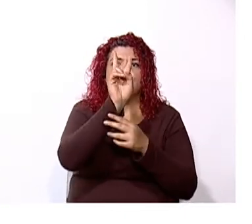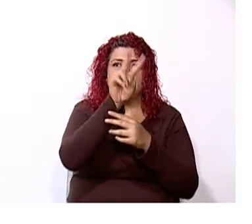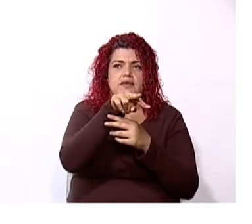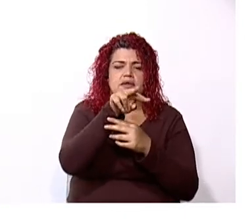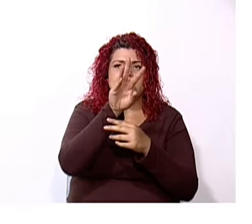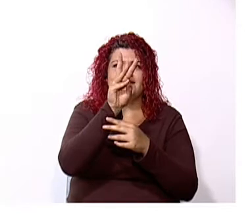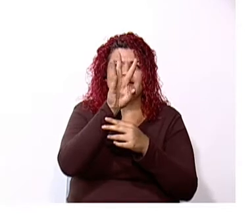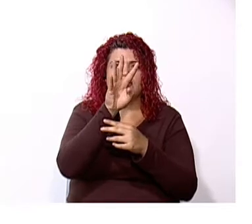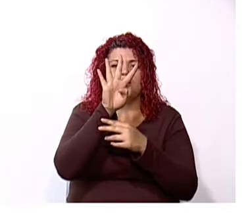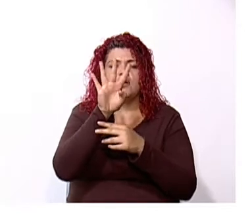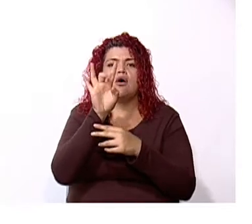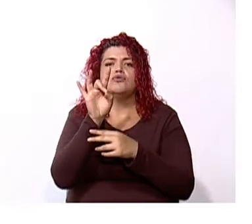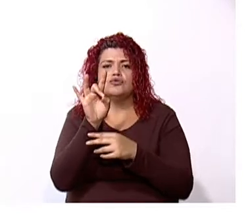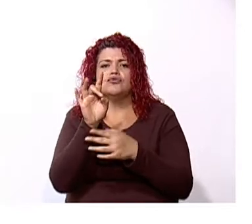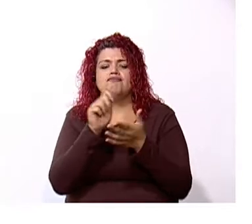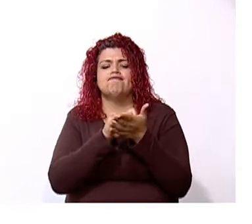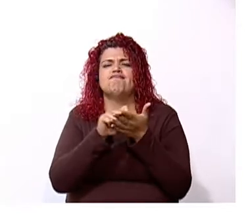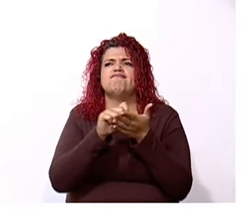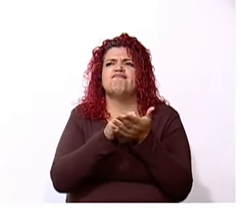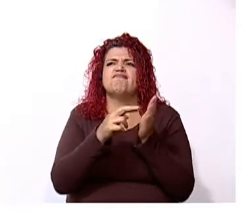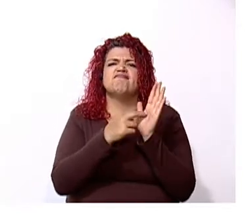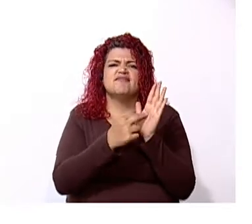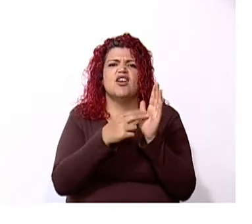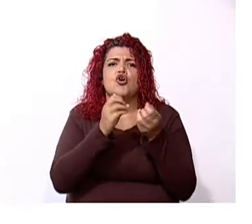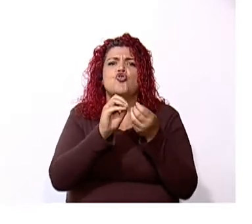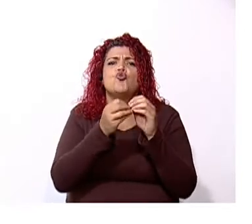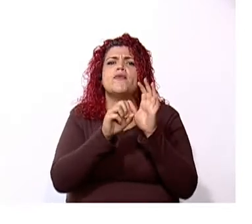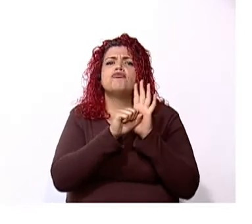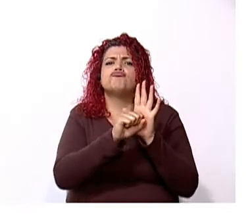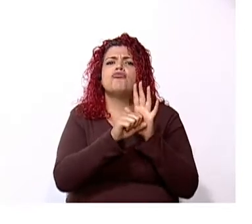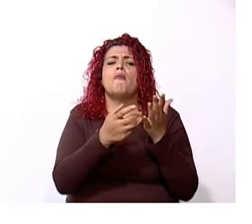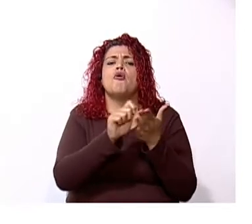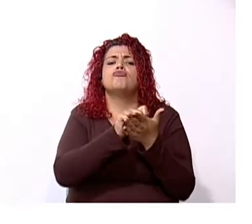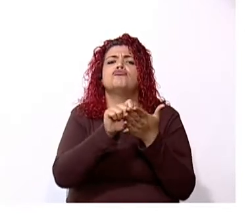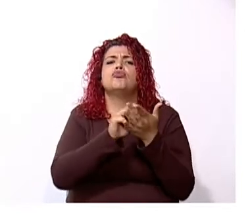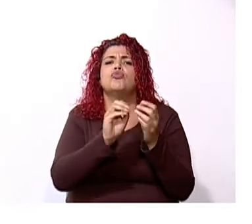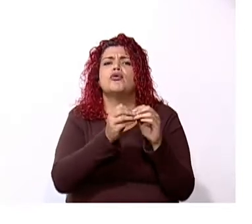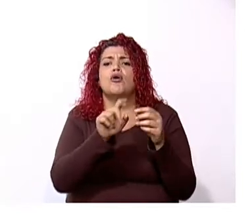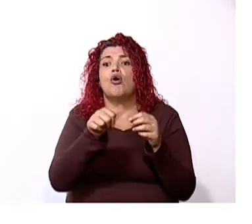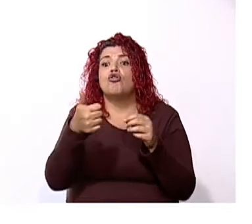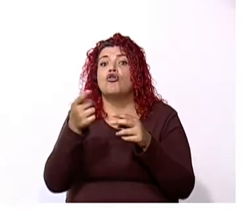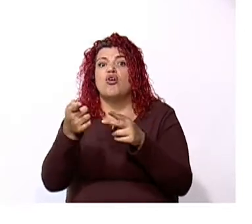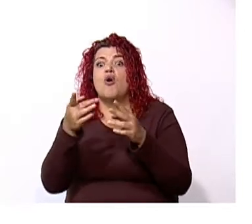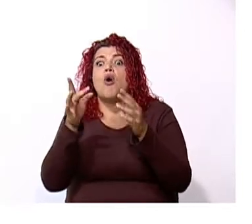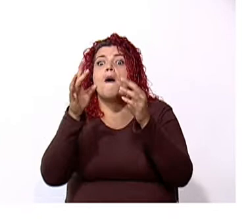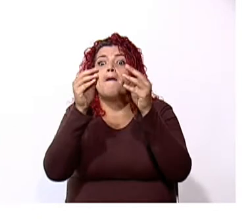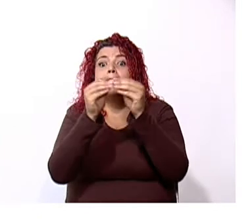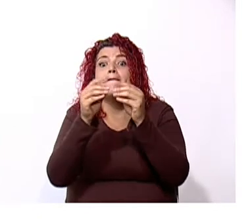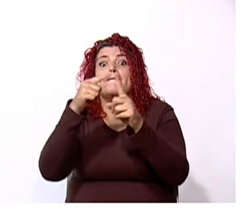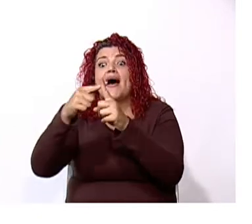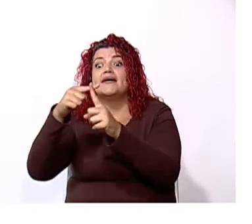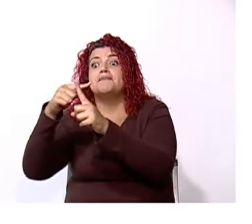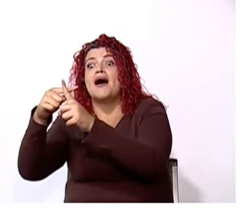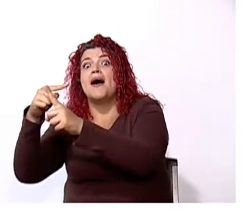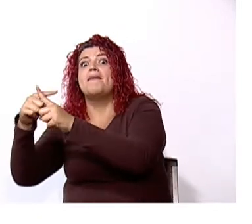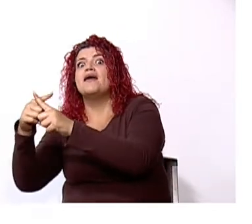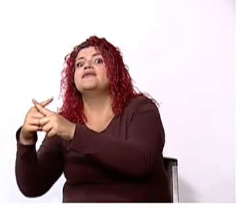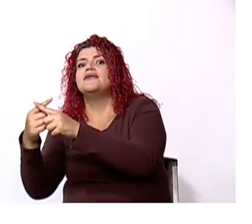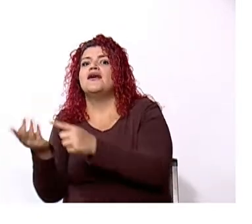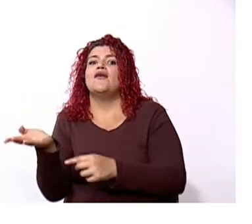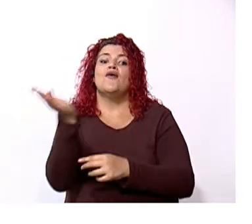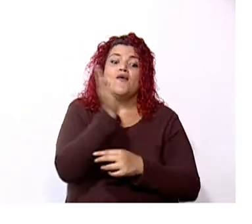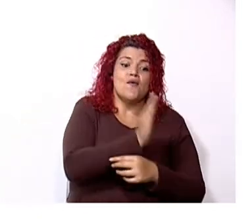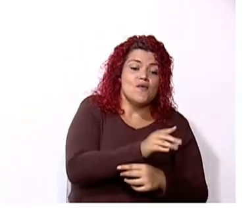2.648. Vamos a anotar la representación simbólica, la descomposición aditiva, la